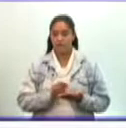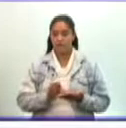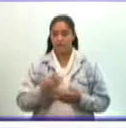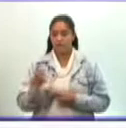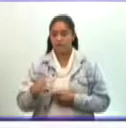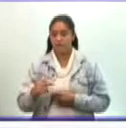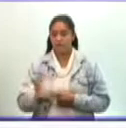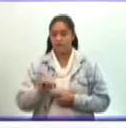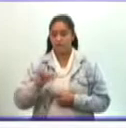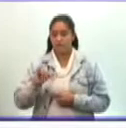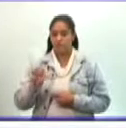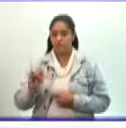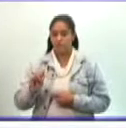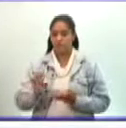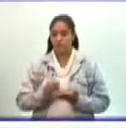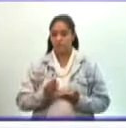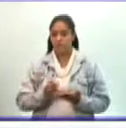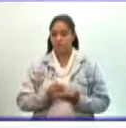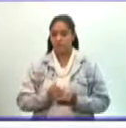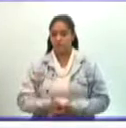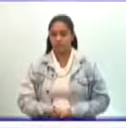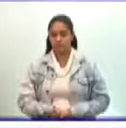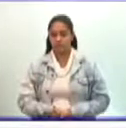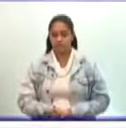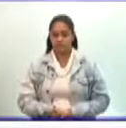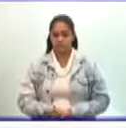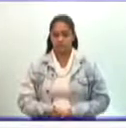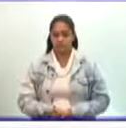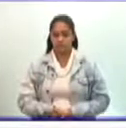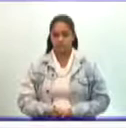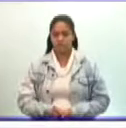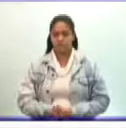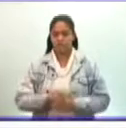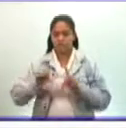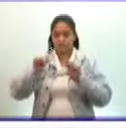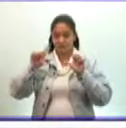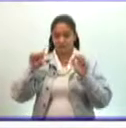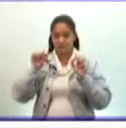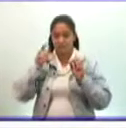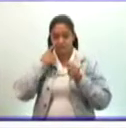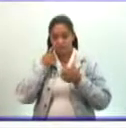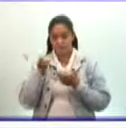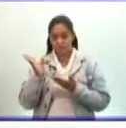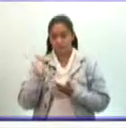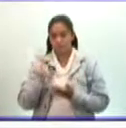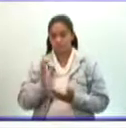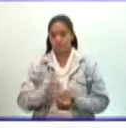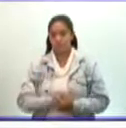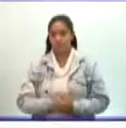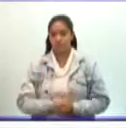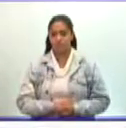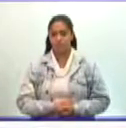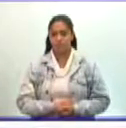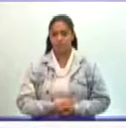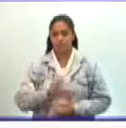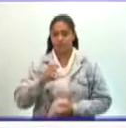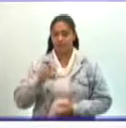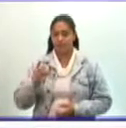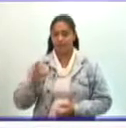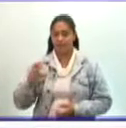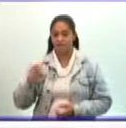5 de la página 69. En la figura se cumple. Segmento